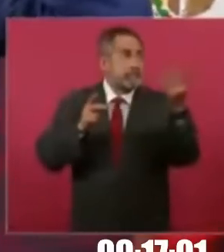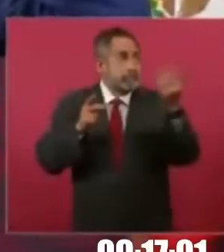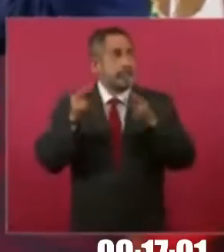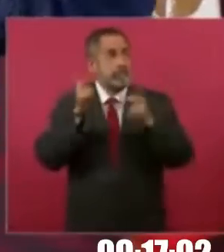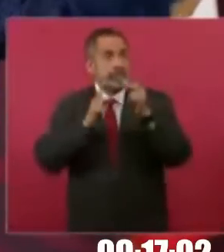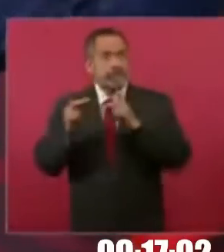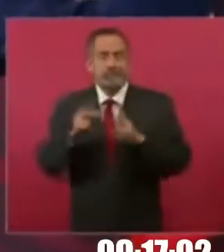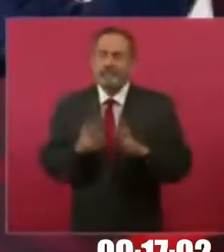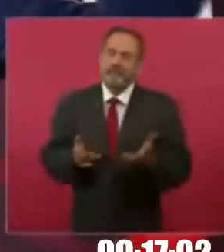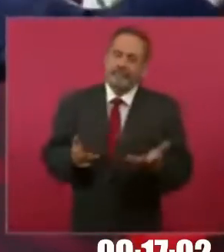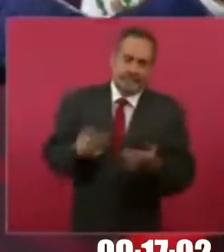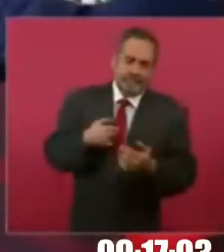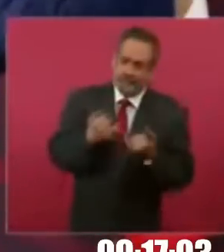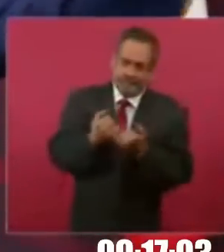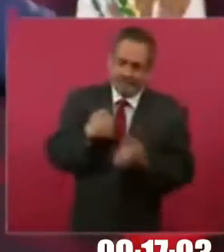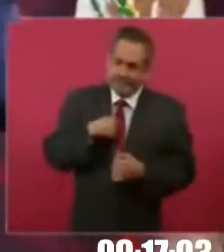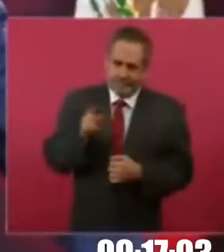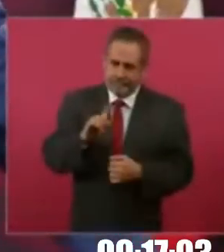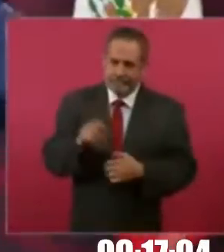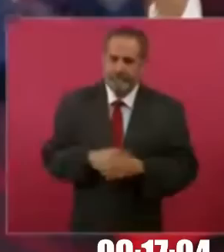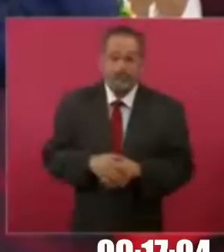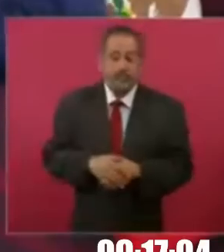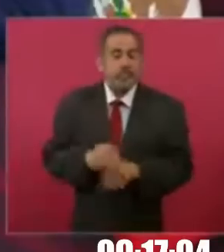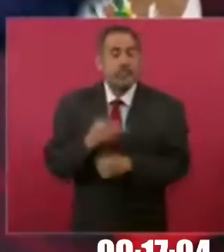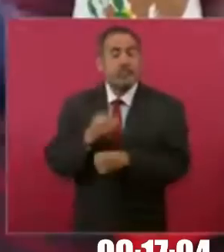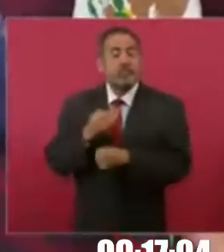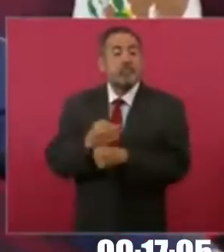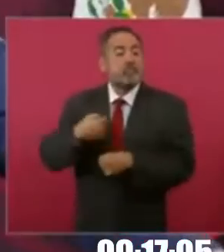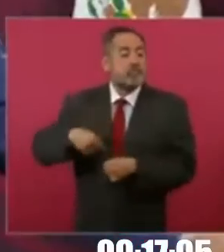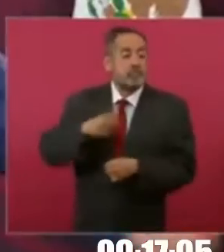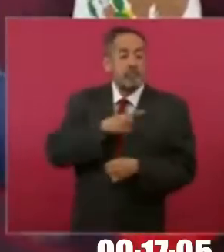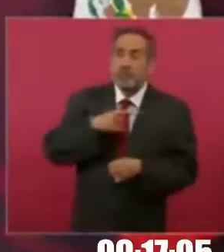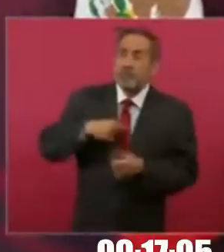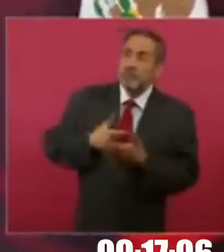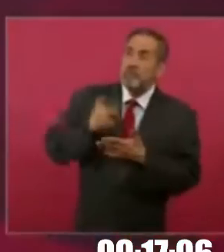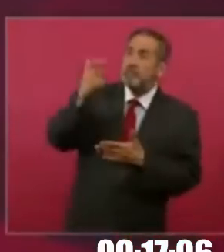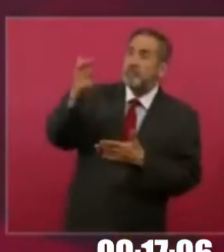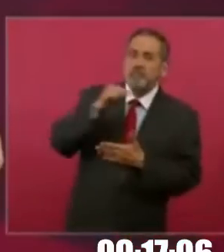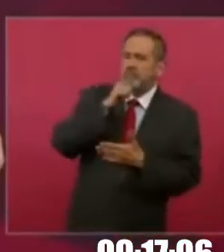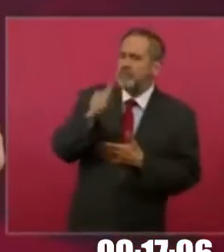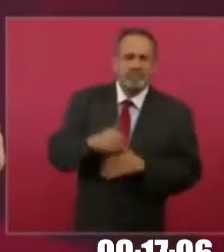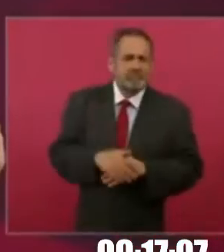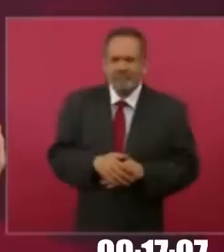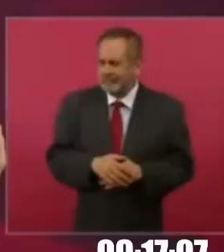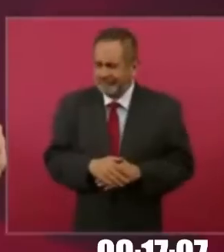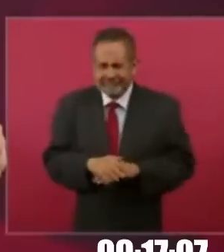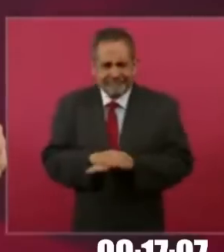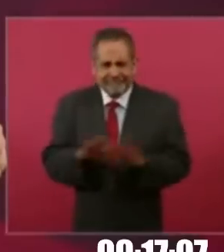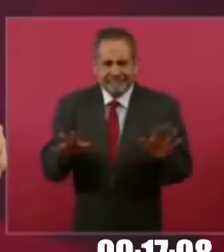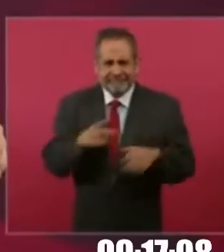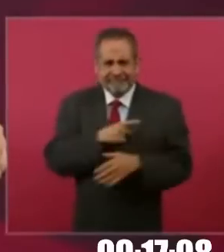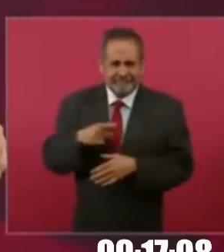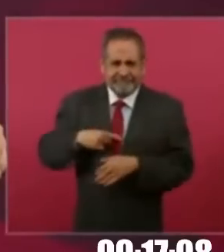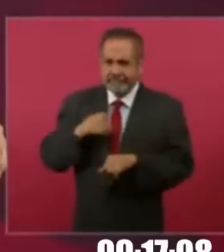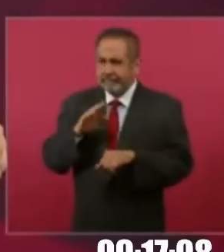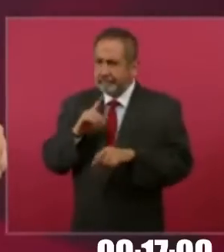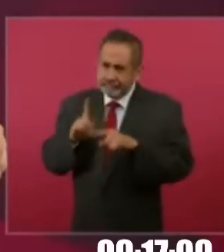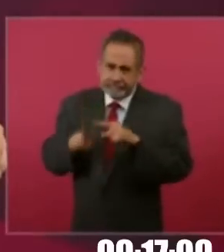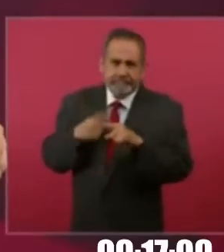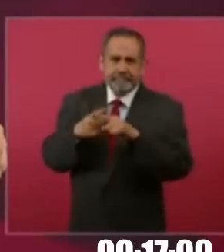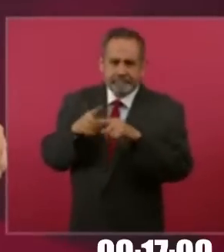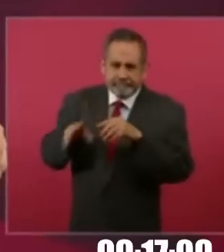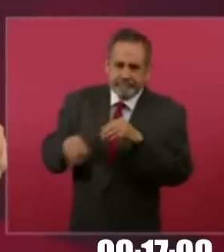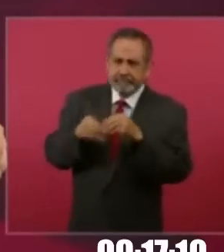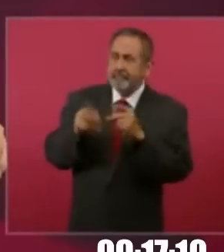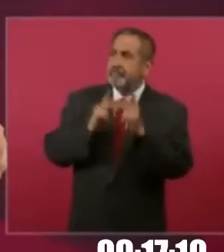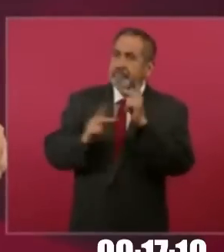ahora tenemos una deuda muy baja porque no hemos solicitado deuda adicional